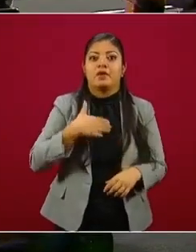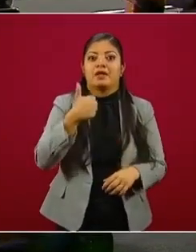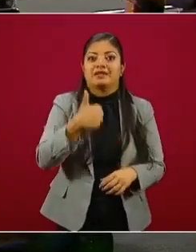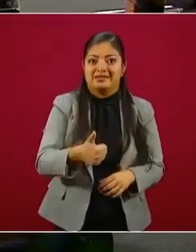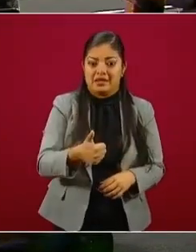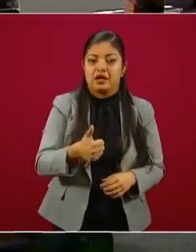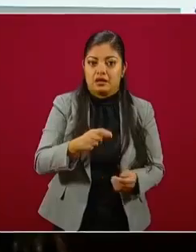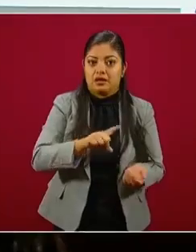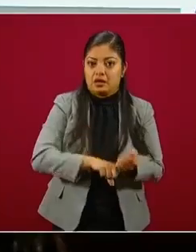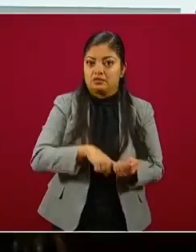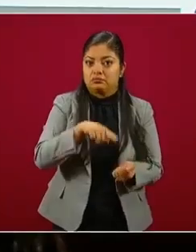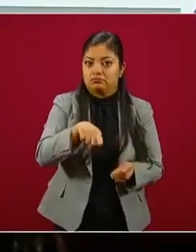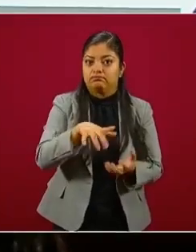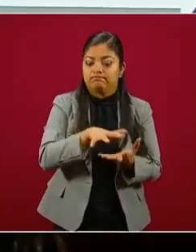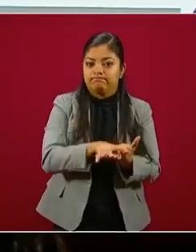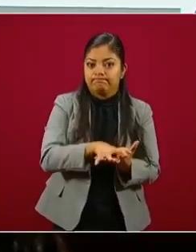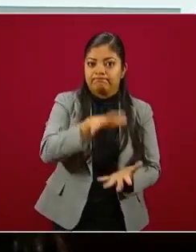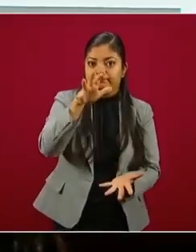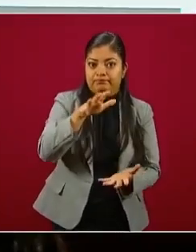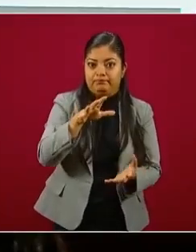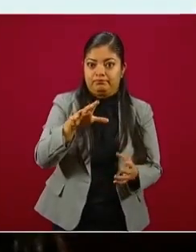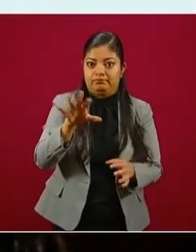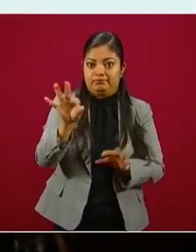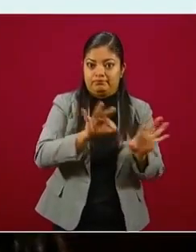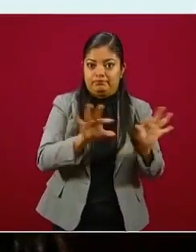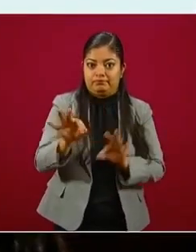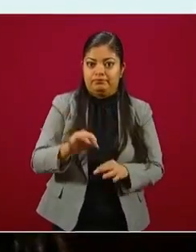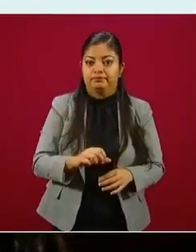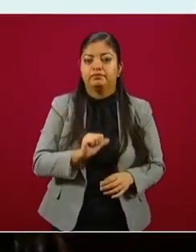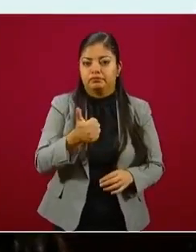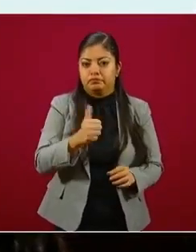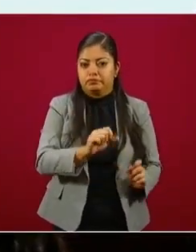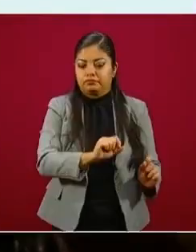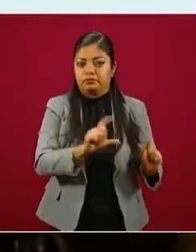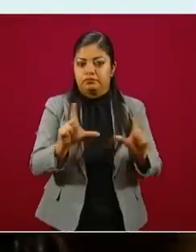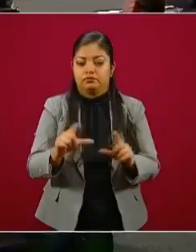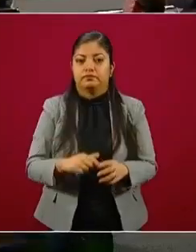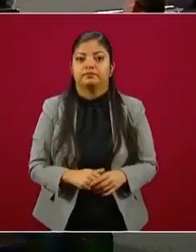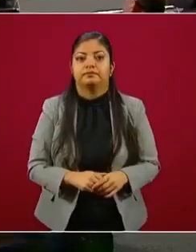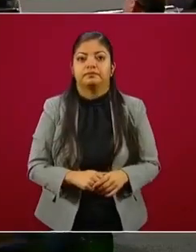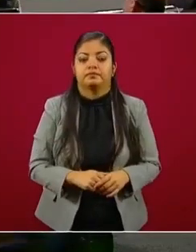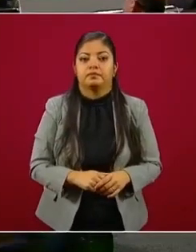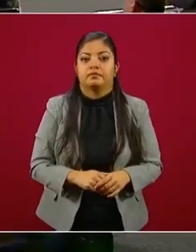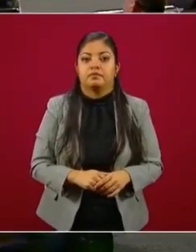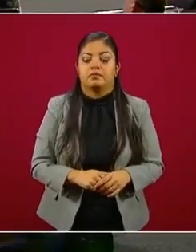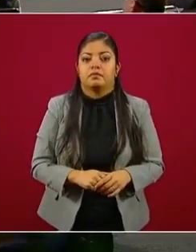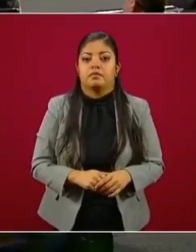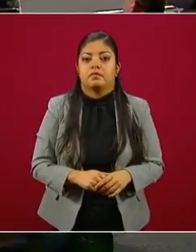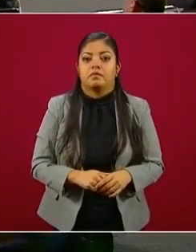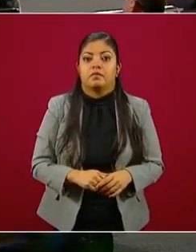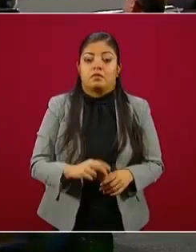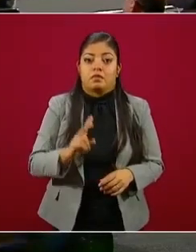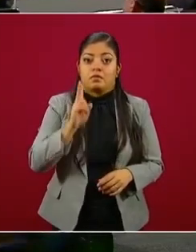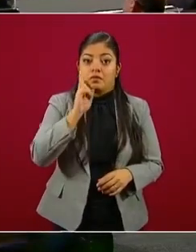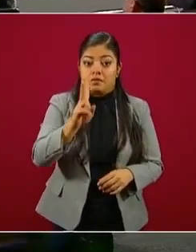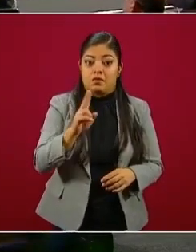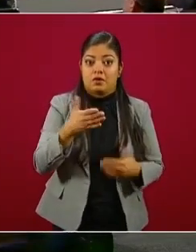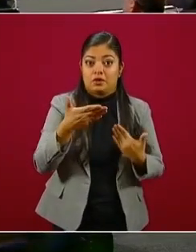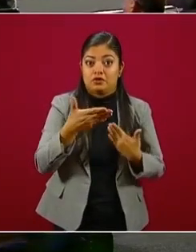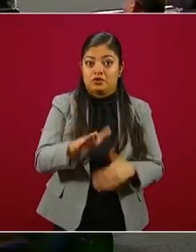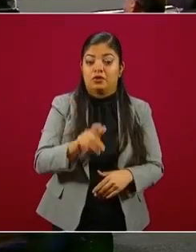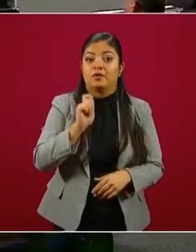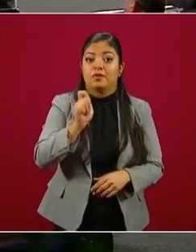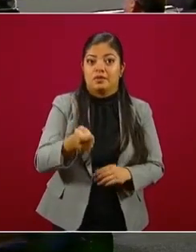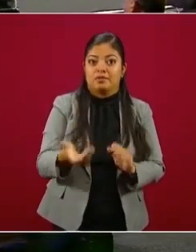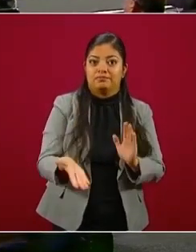vez mayormente contratados. La siguiente, por favor. Ahora, en cuanto a la infraestructura, lo podemos exponer